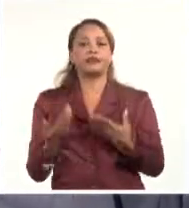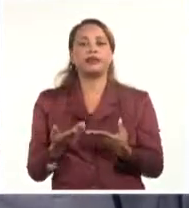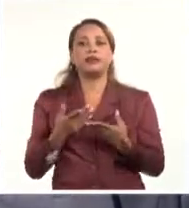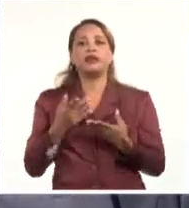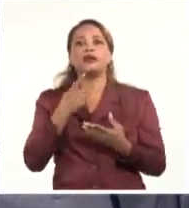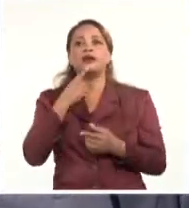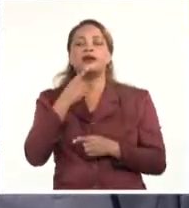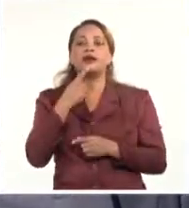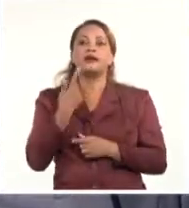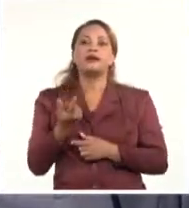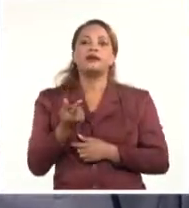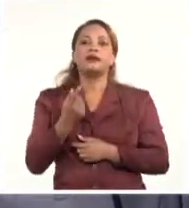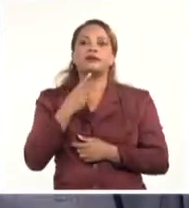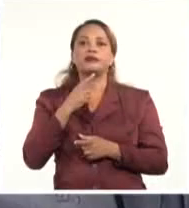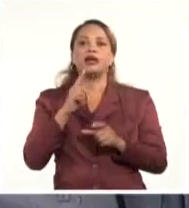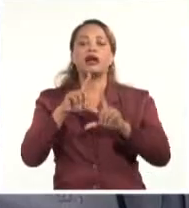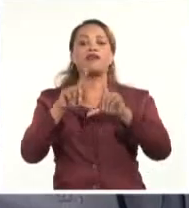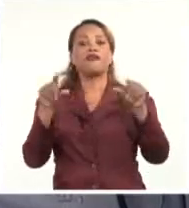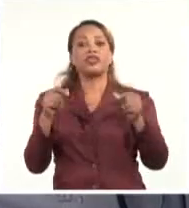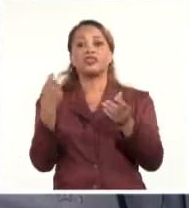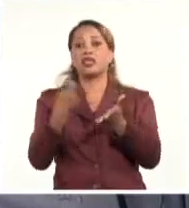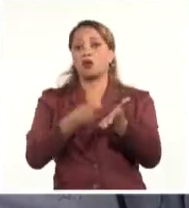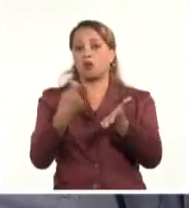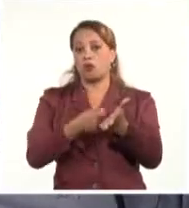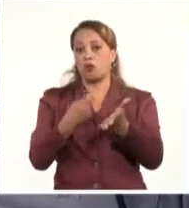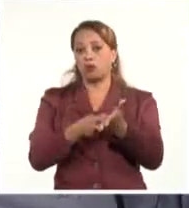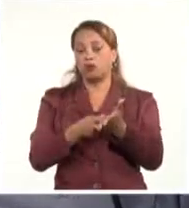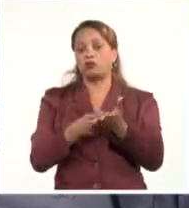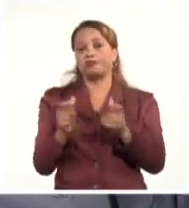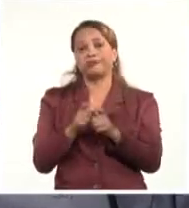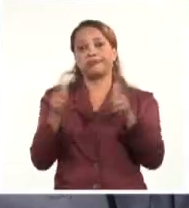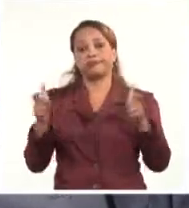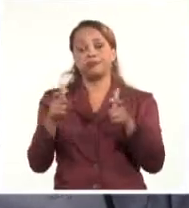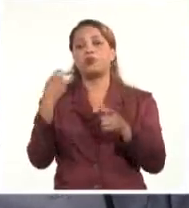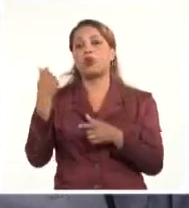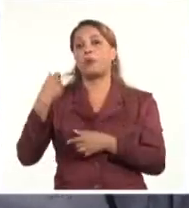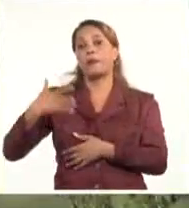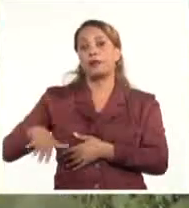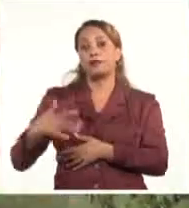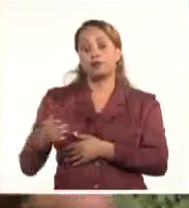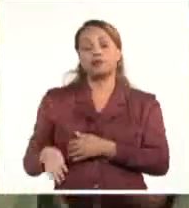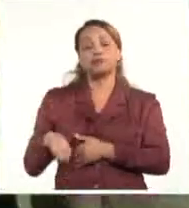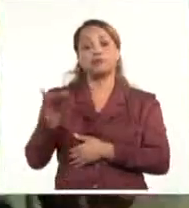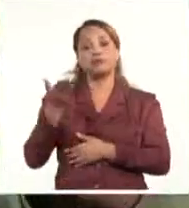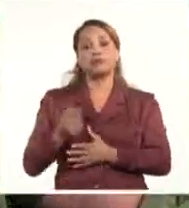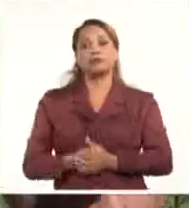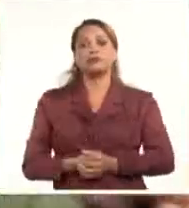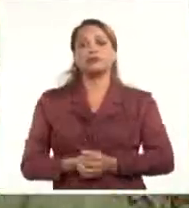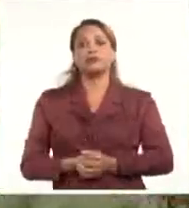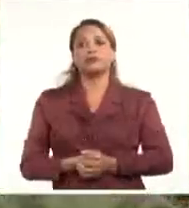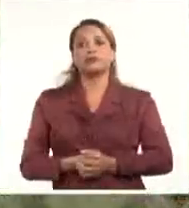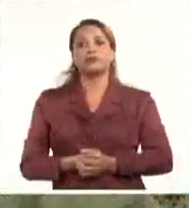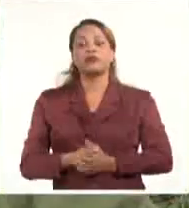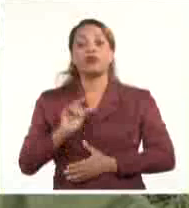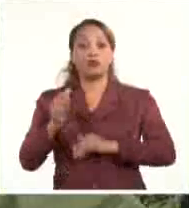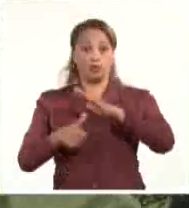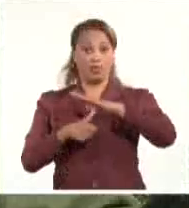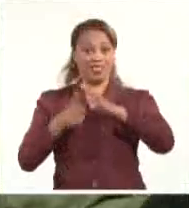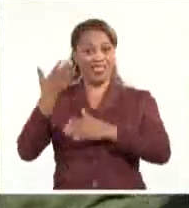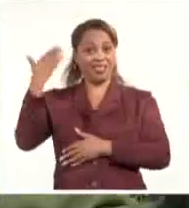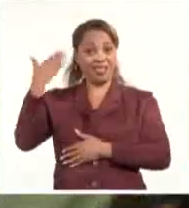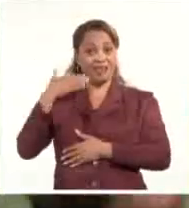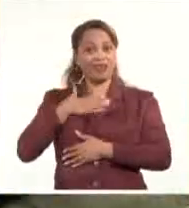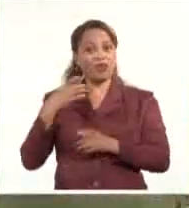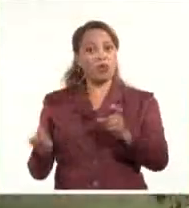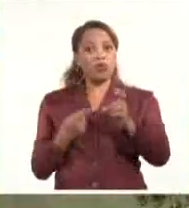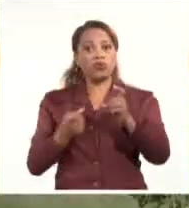crece mucho la ficha de costo por los precios que tienen los insumos. Desde que yo era presidente, yo estoy luchando